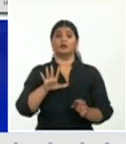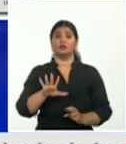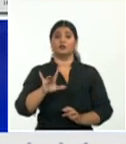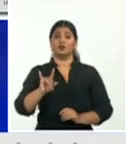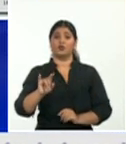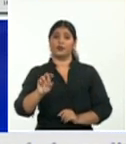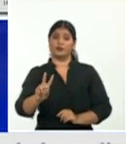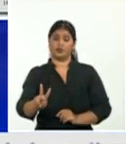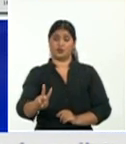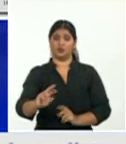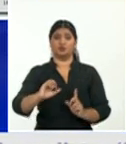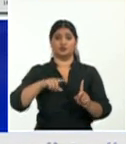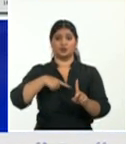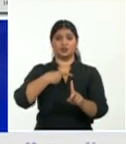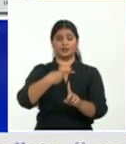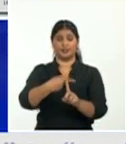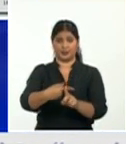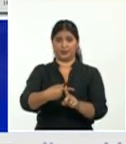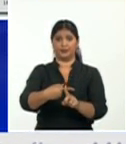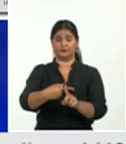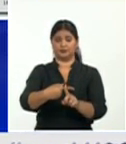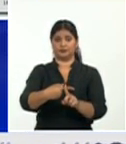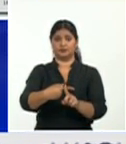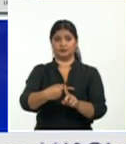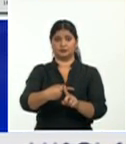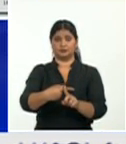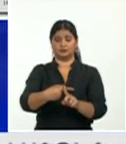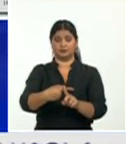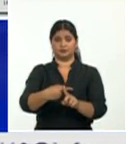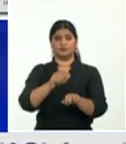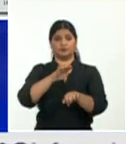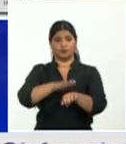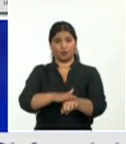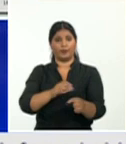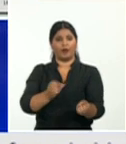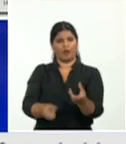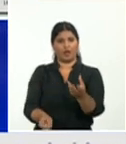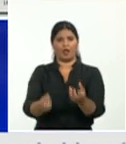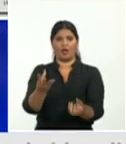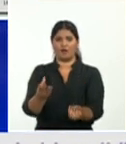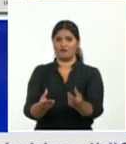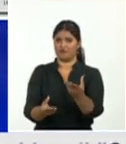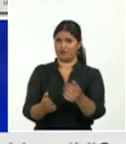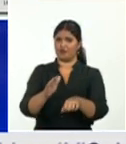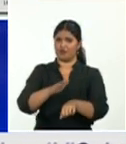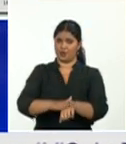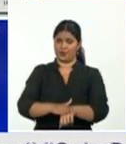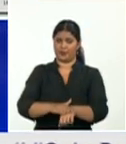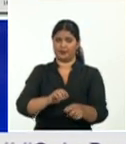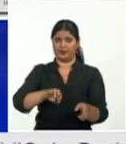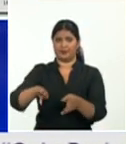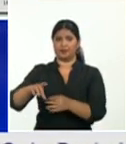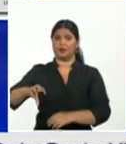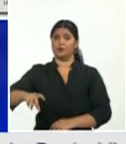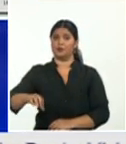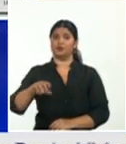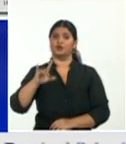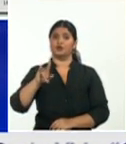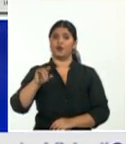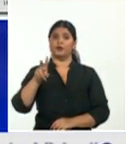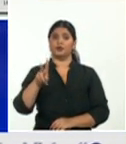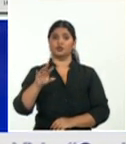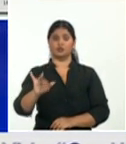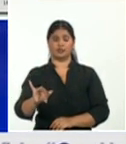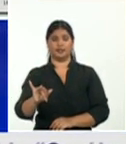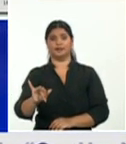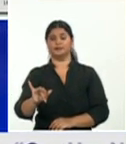han diagnosticado como consecuencia de los eventos. En Pinar del Río, 927,